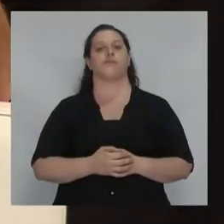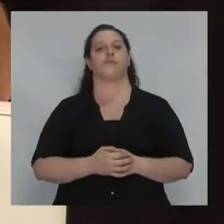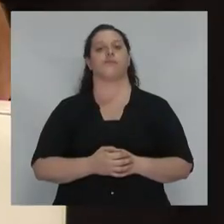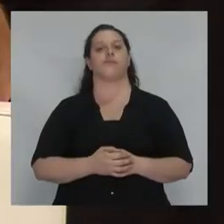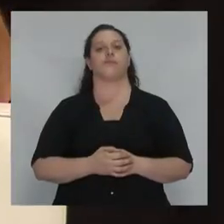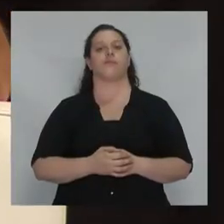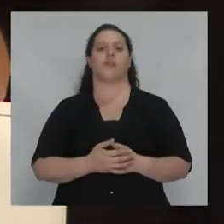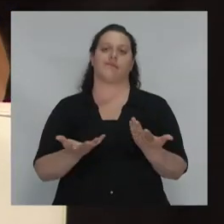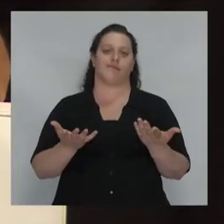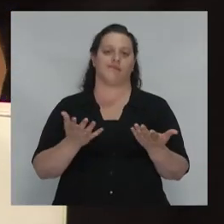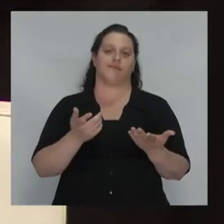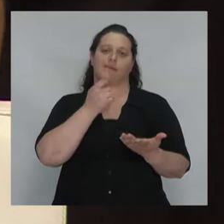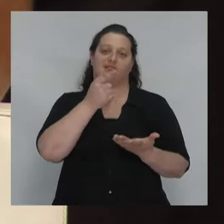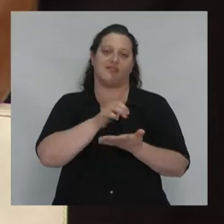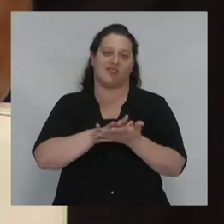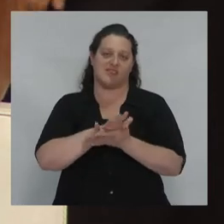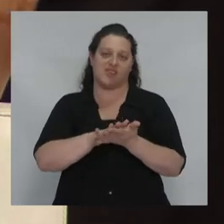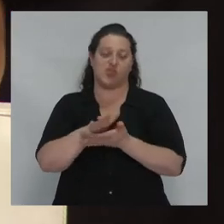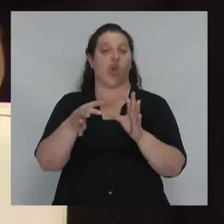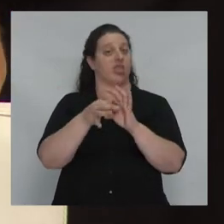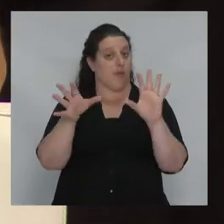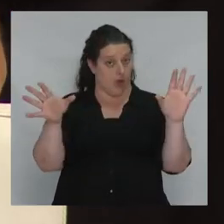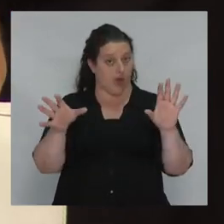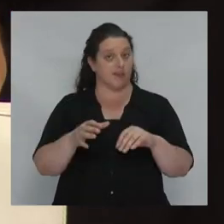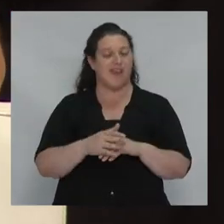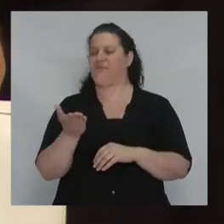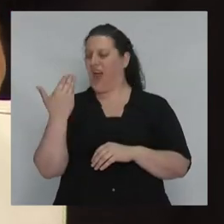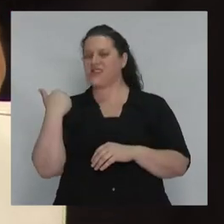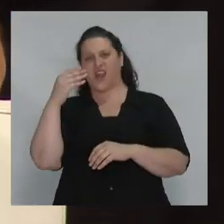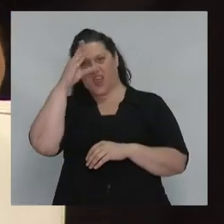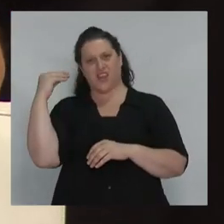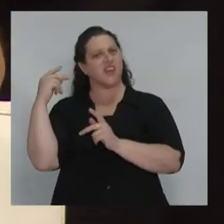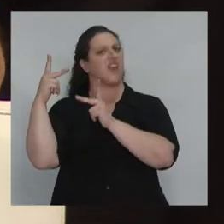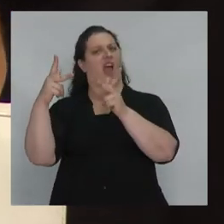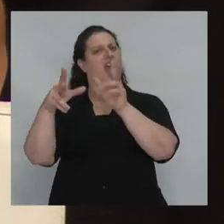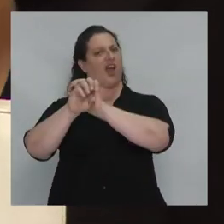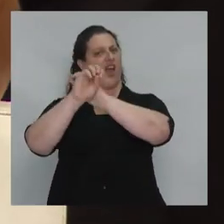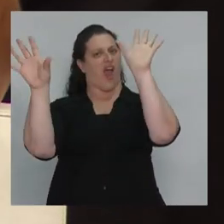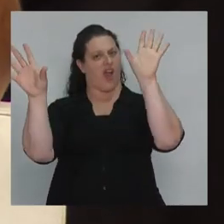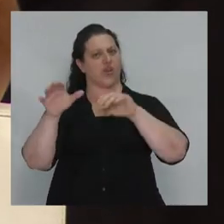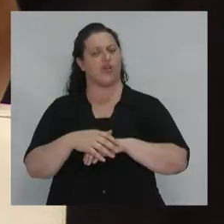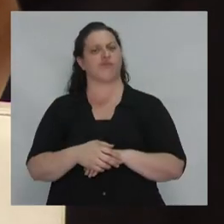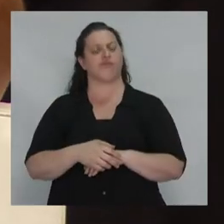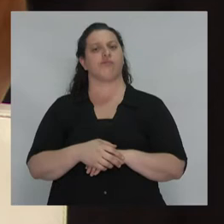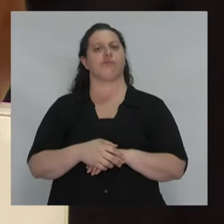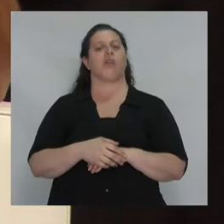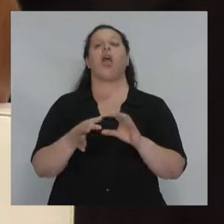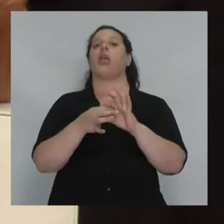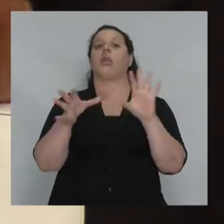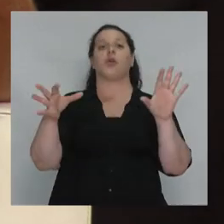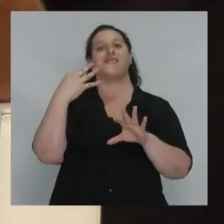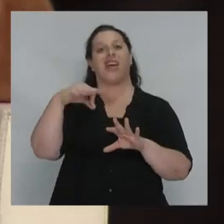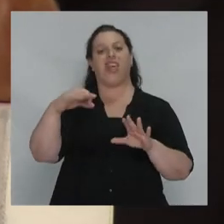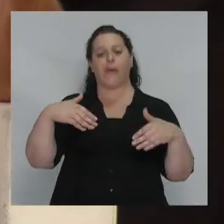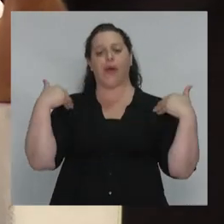es muy sencillo. La democracia, y ayer lo planteó bien Cristina, la democracia debe ser para